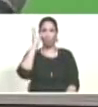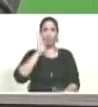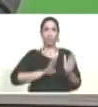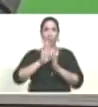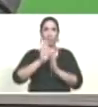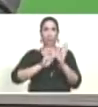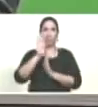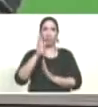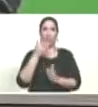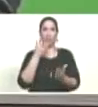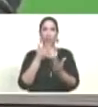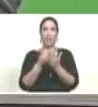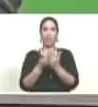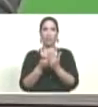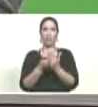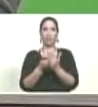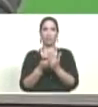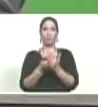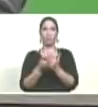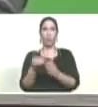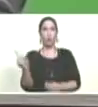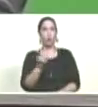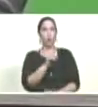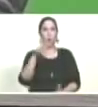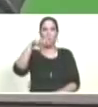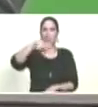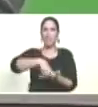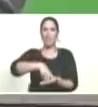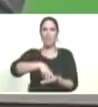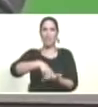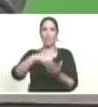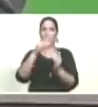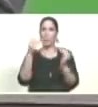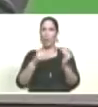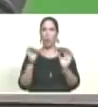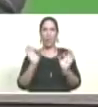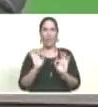Muchísimas gracias, compañeros y compañeras. No se rindan bajo ninguna circunstancia.